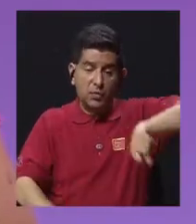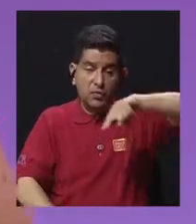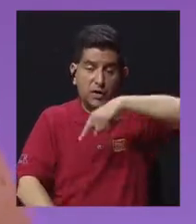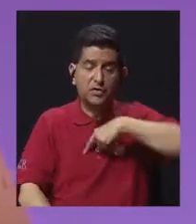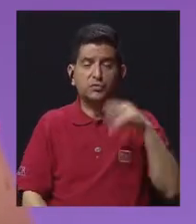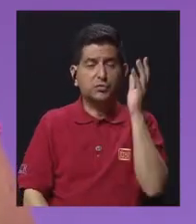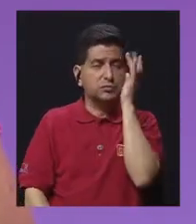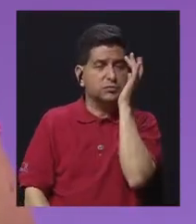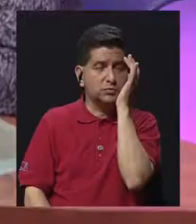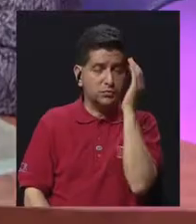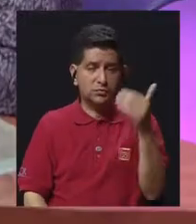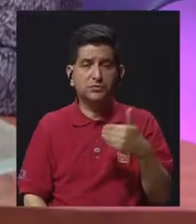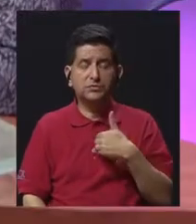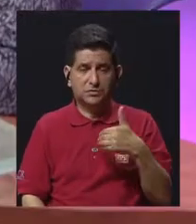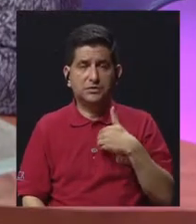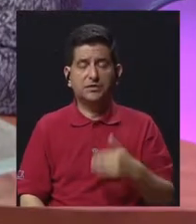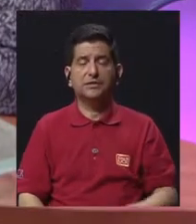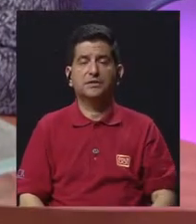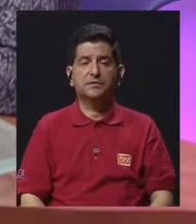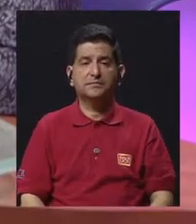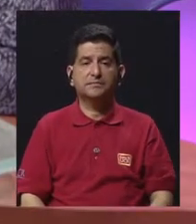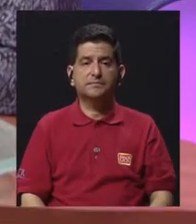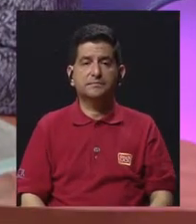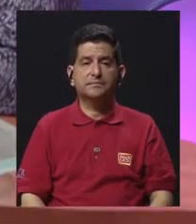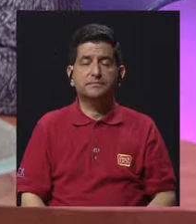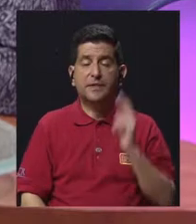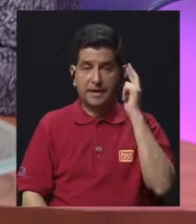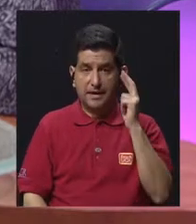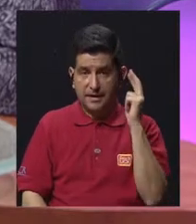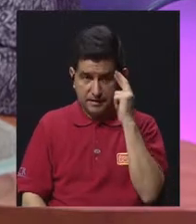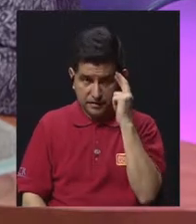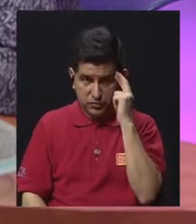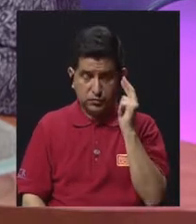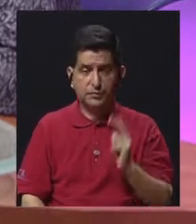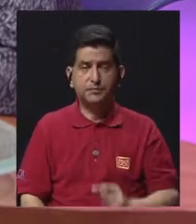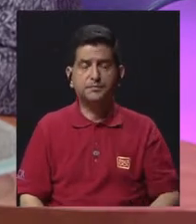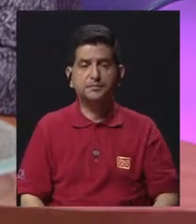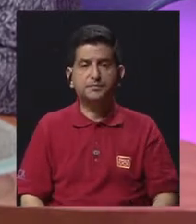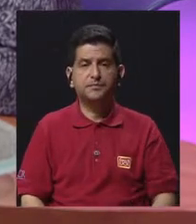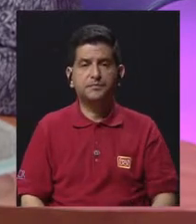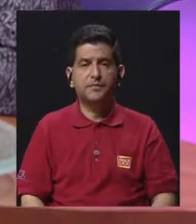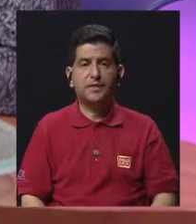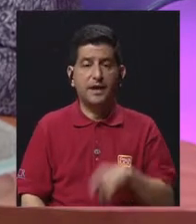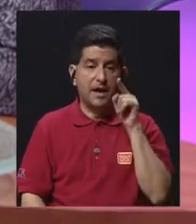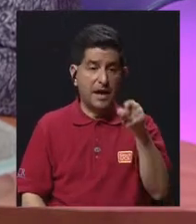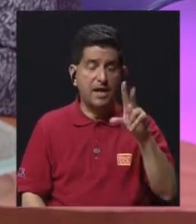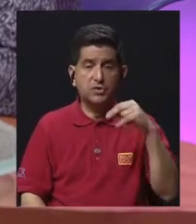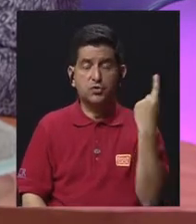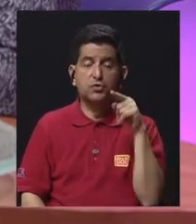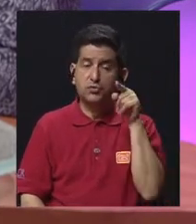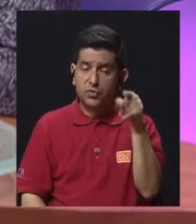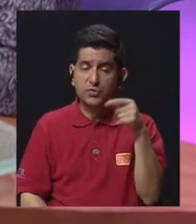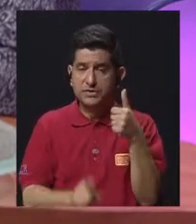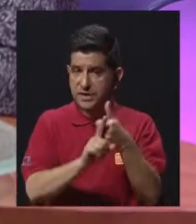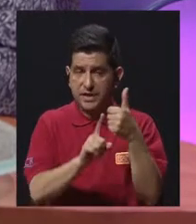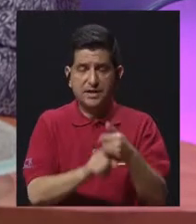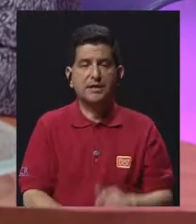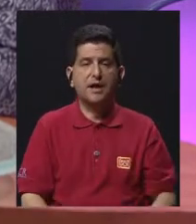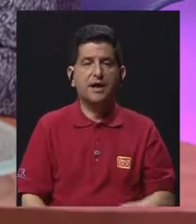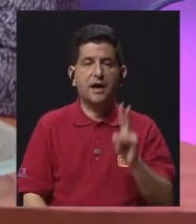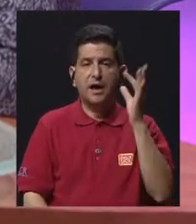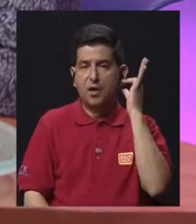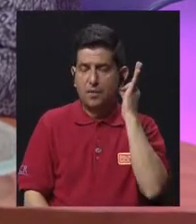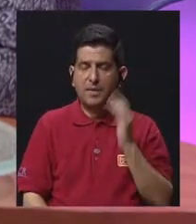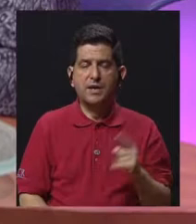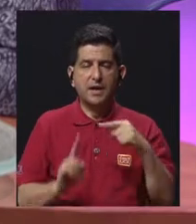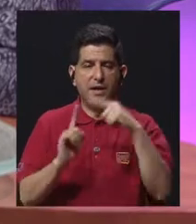la preocupación que tenemos, porque eso es no solo con ella, incluso la compañera